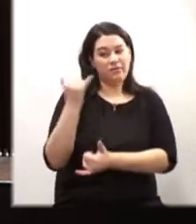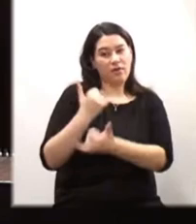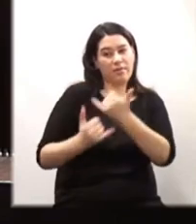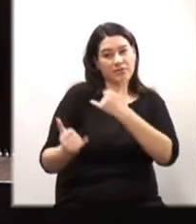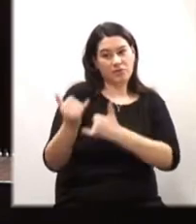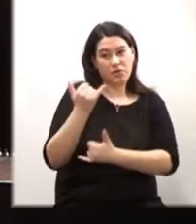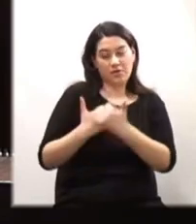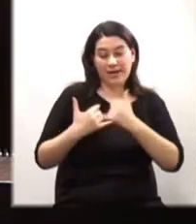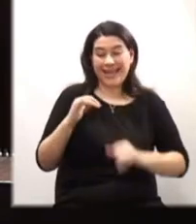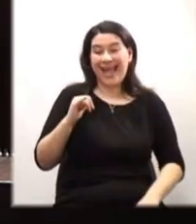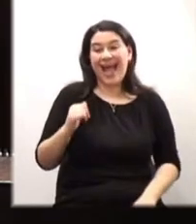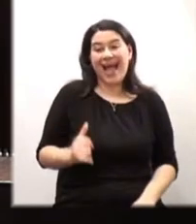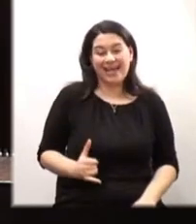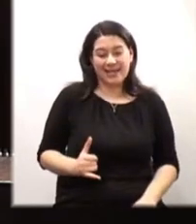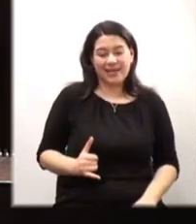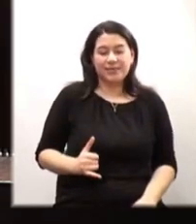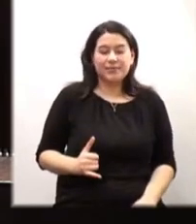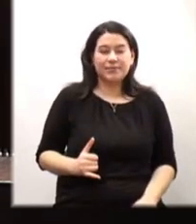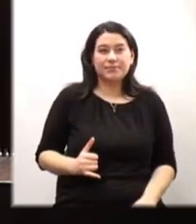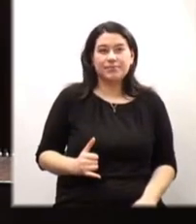aparece en